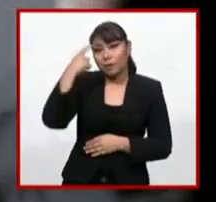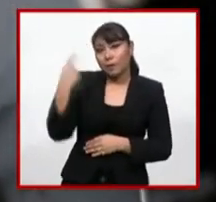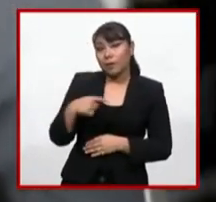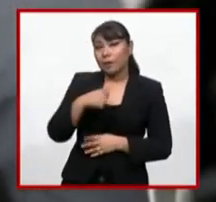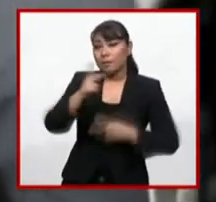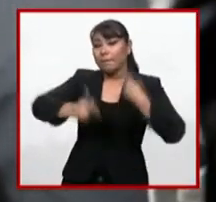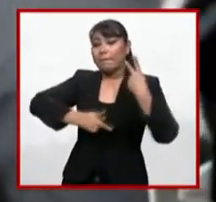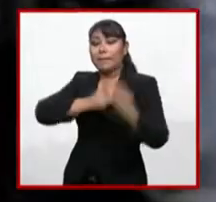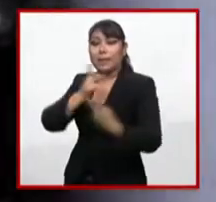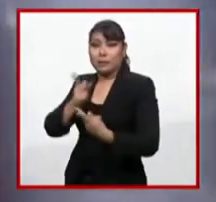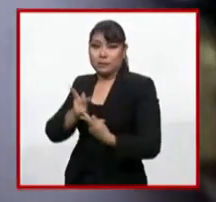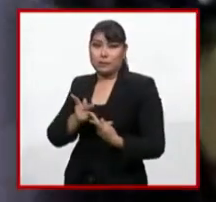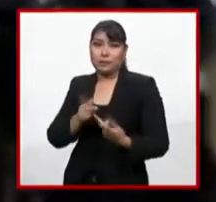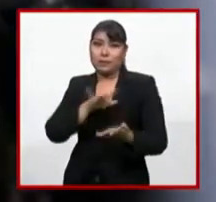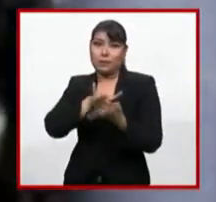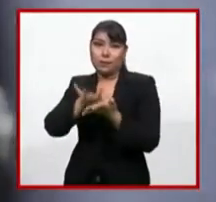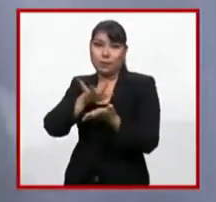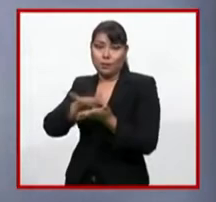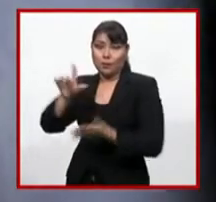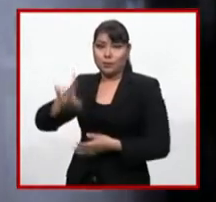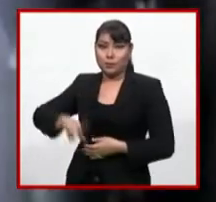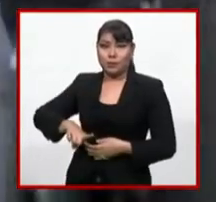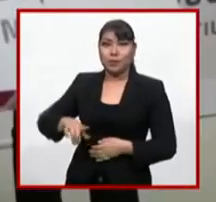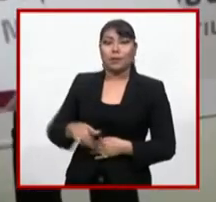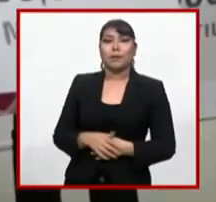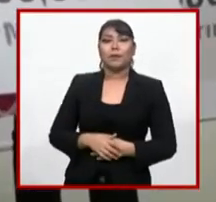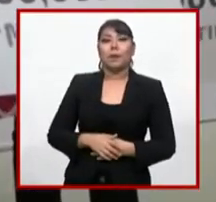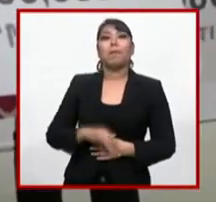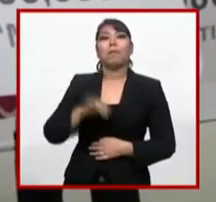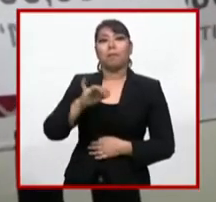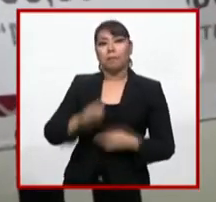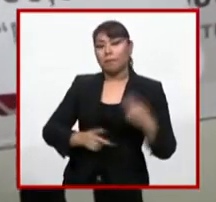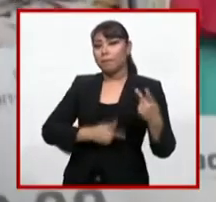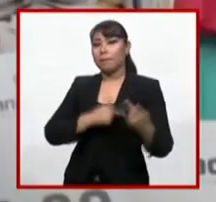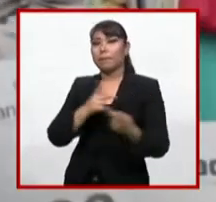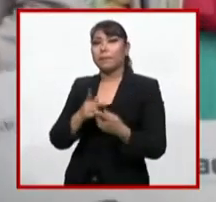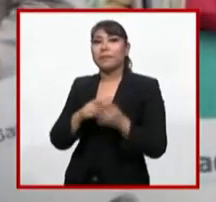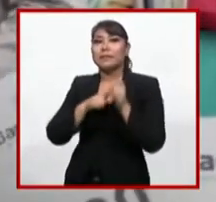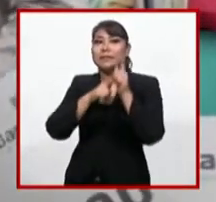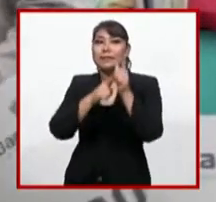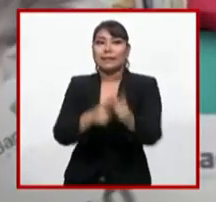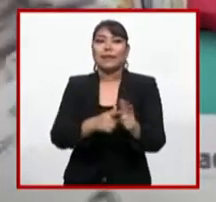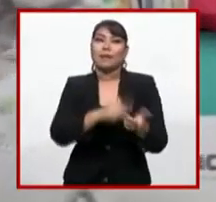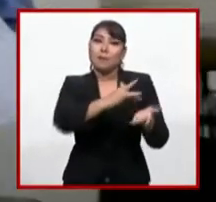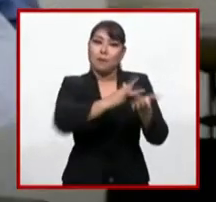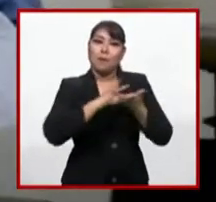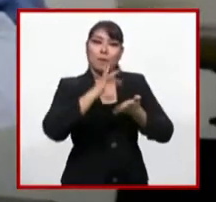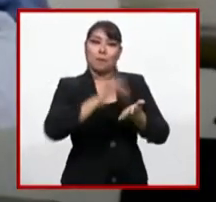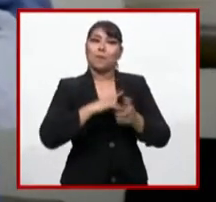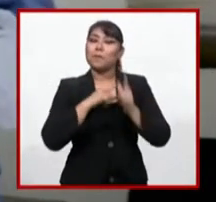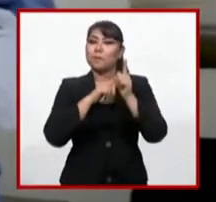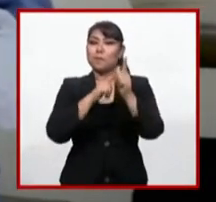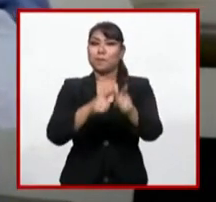crédito. Y sí, nos pagó y al final de cuentas seguimos con él en el programa.